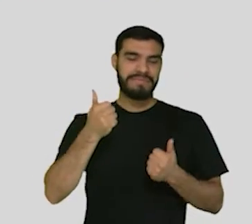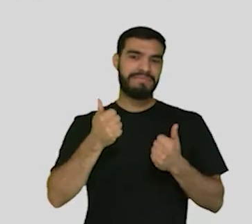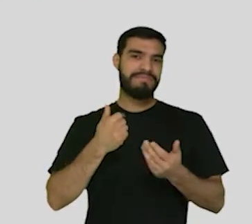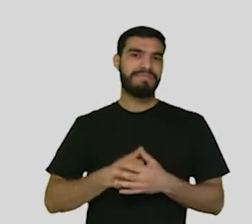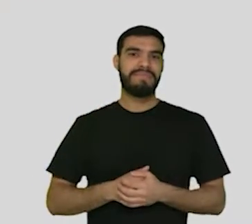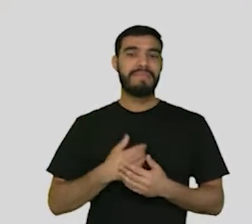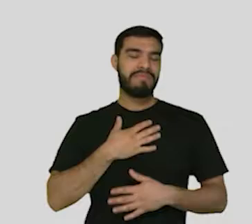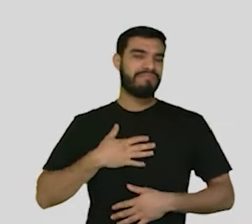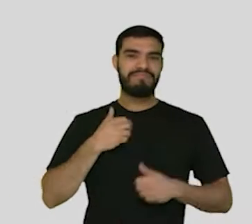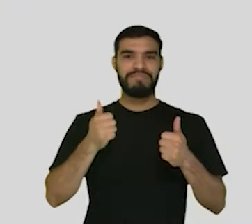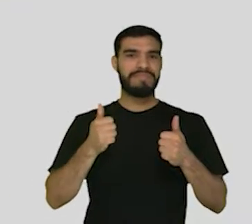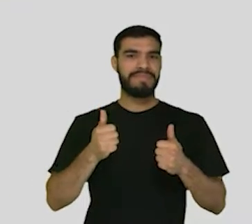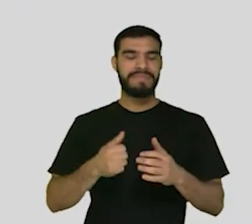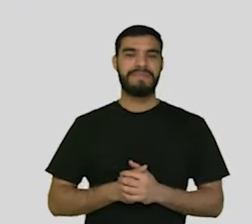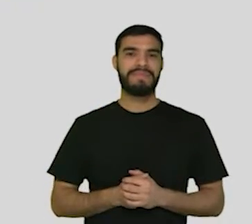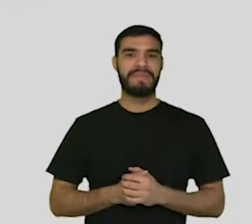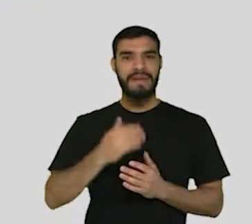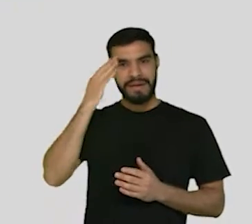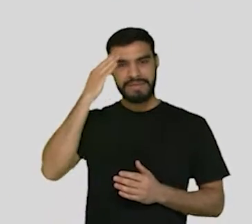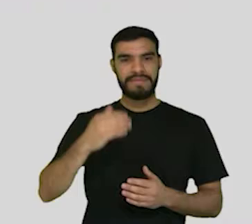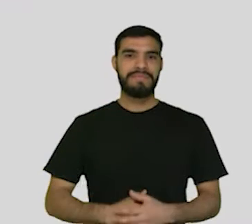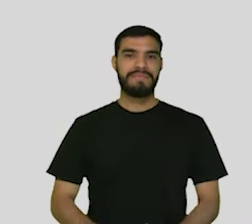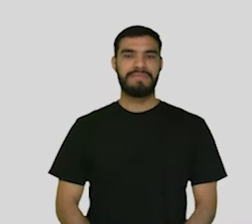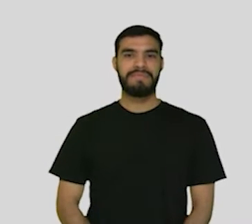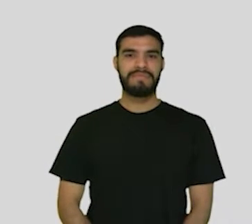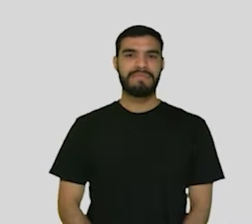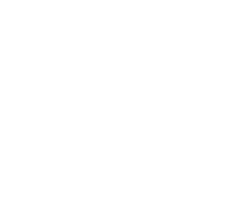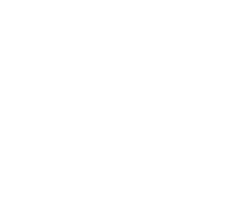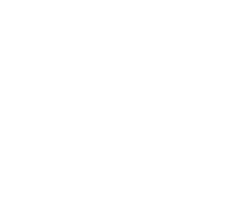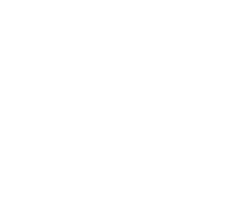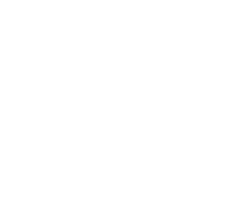o ñembo que va y oño añanenetame.